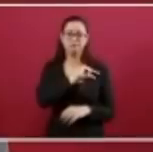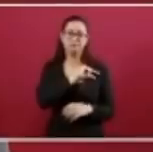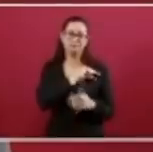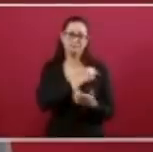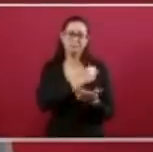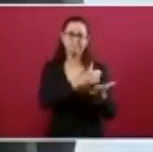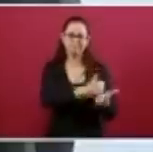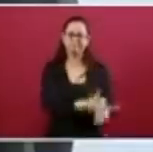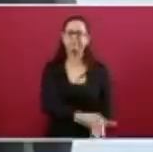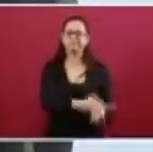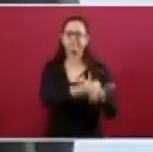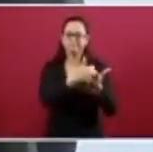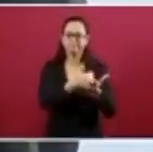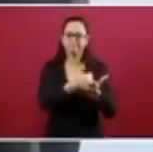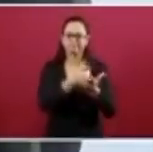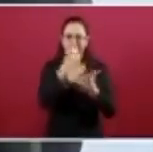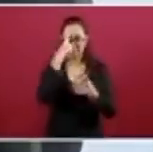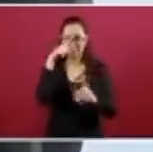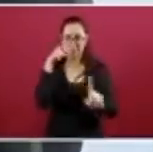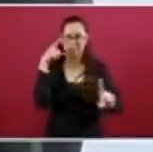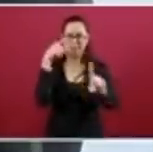ayuden en este propósito.